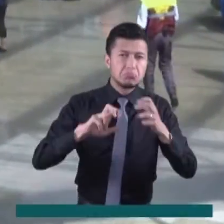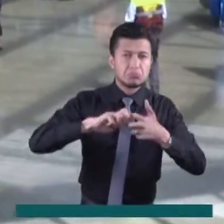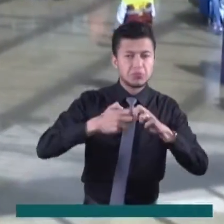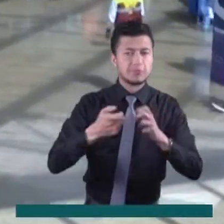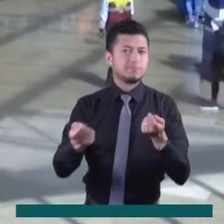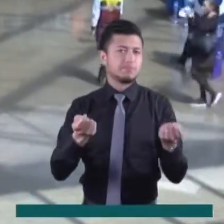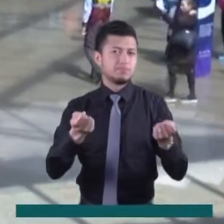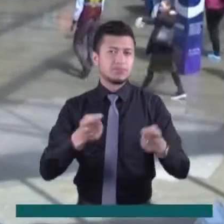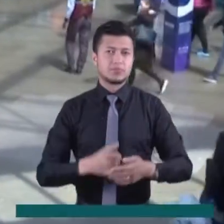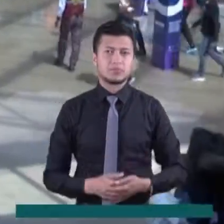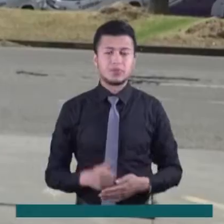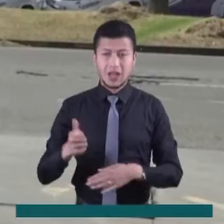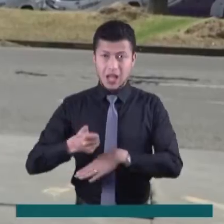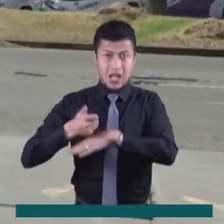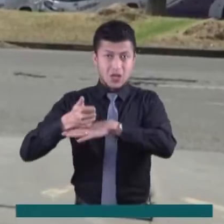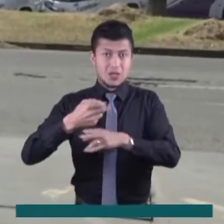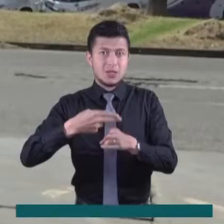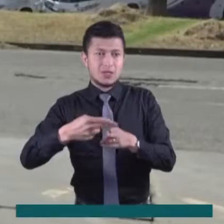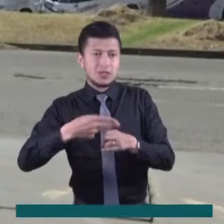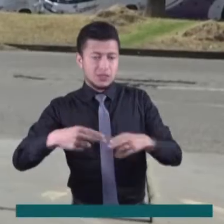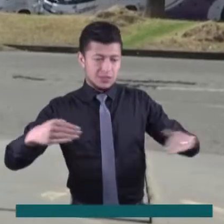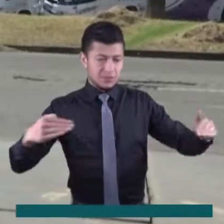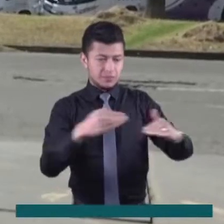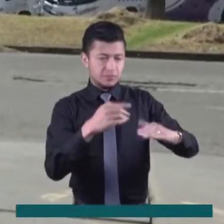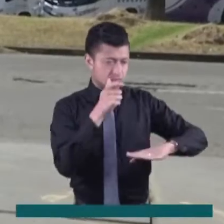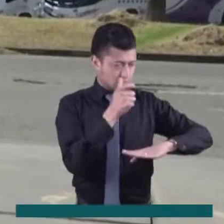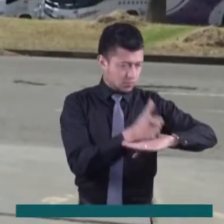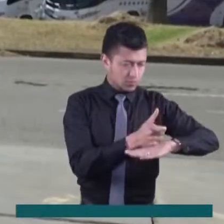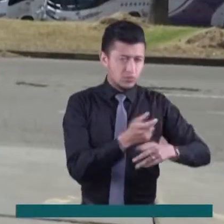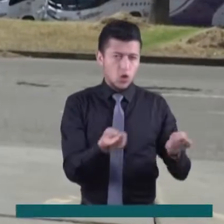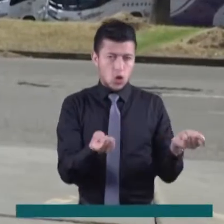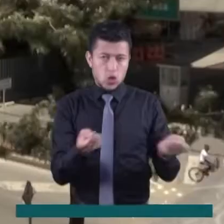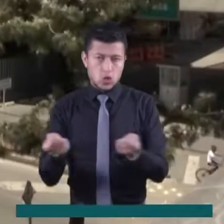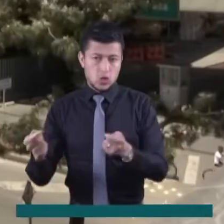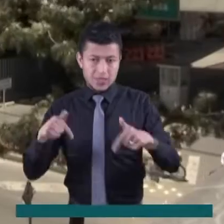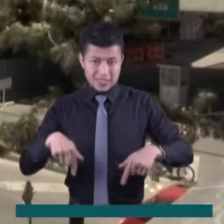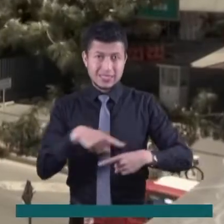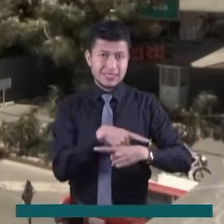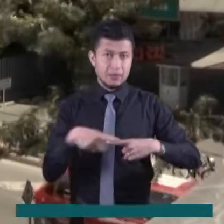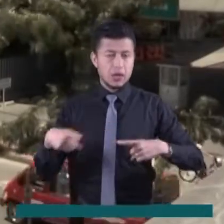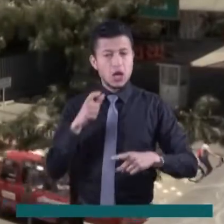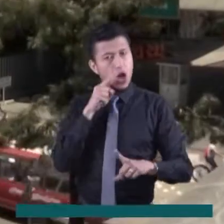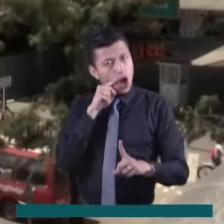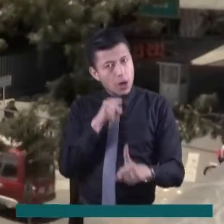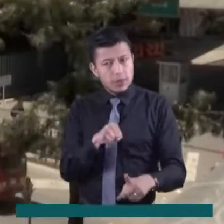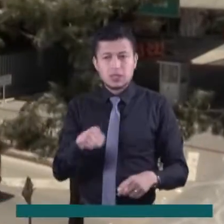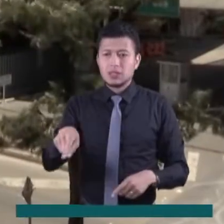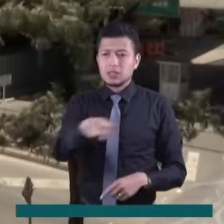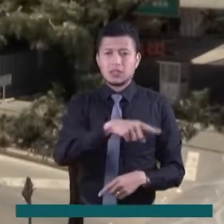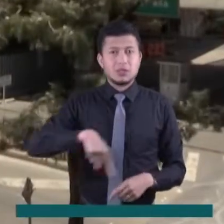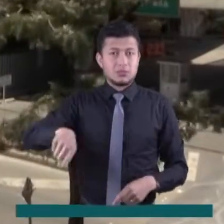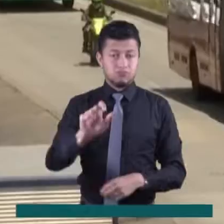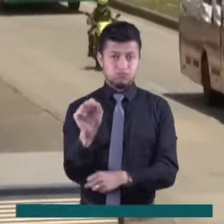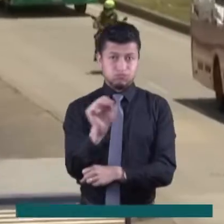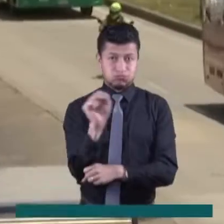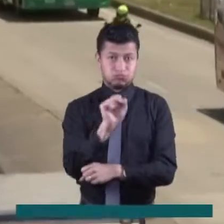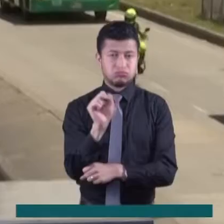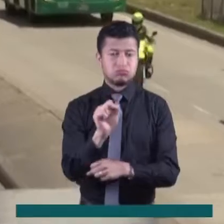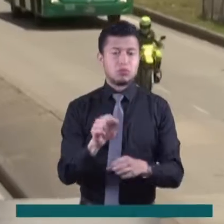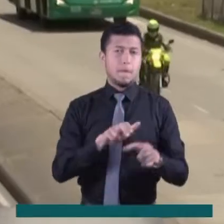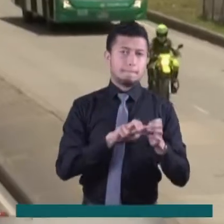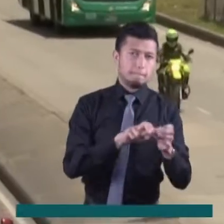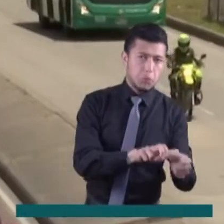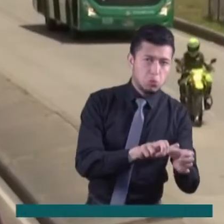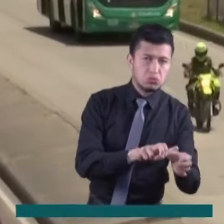la hora de movilizarse. Las autoridades realizarán controles en la vía durante esta semana para verificar las condiciones de los vehículos, ya sean